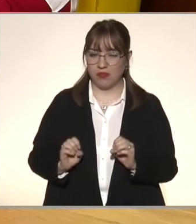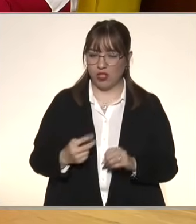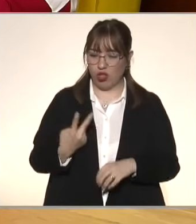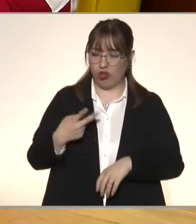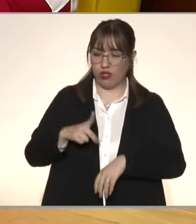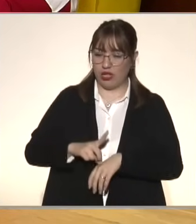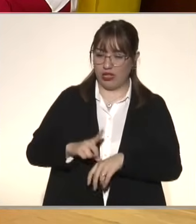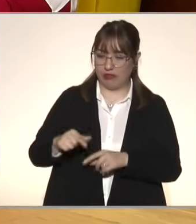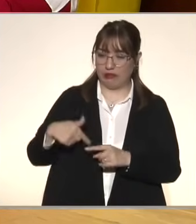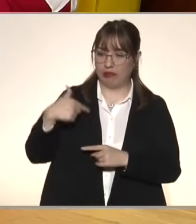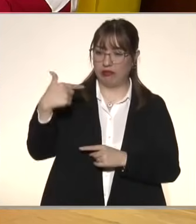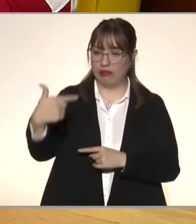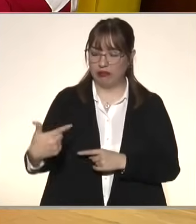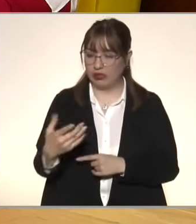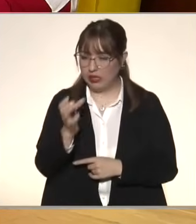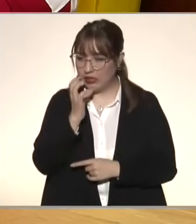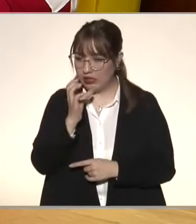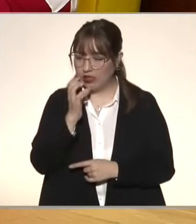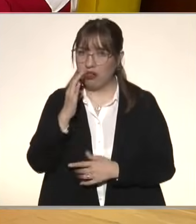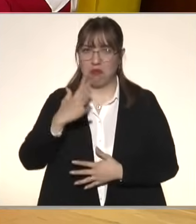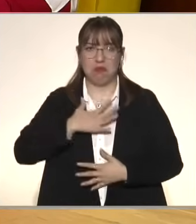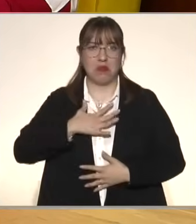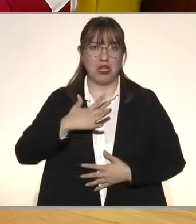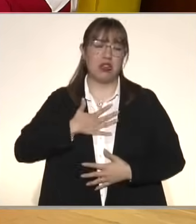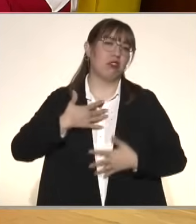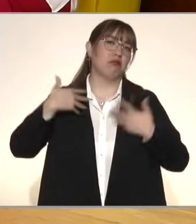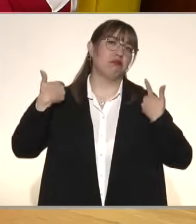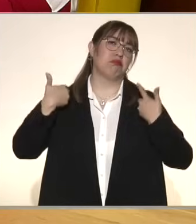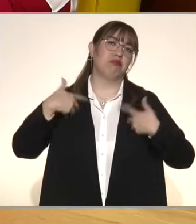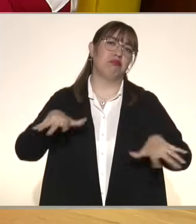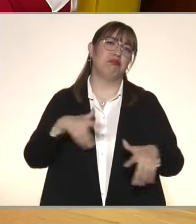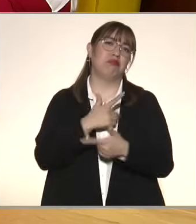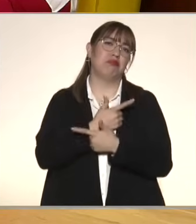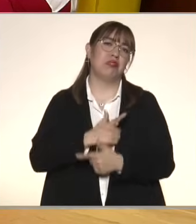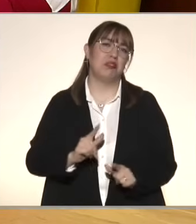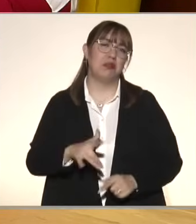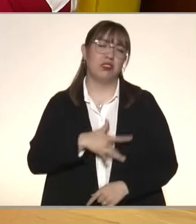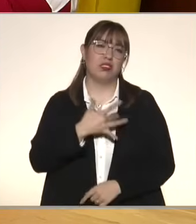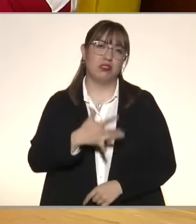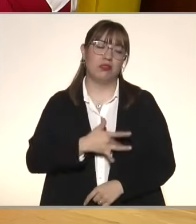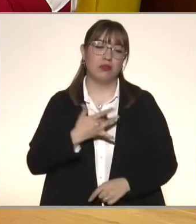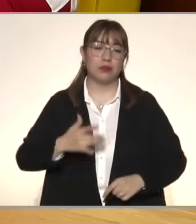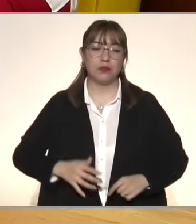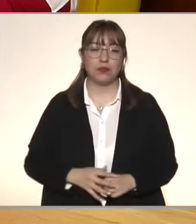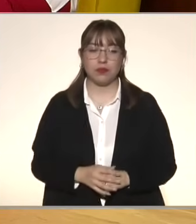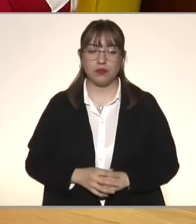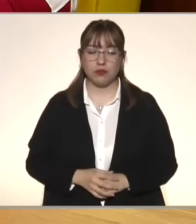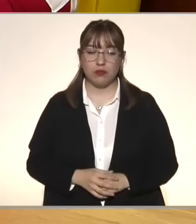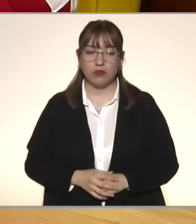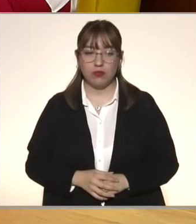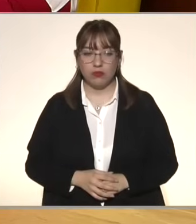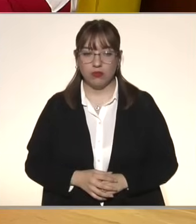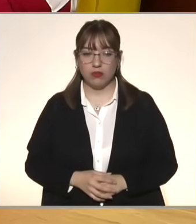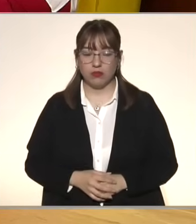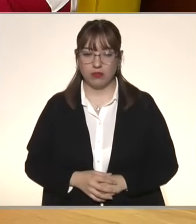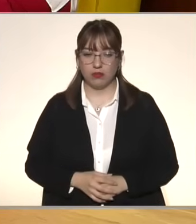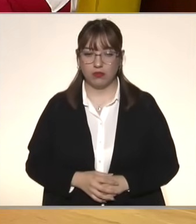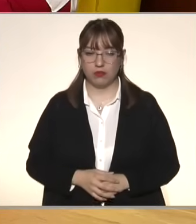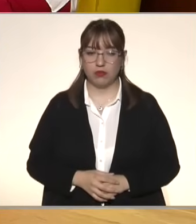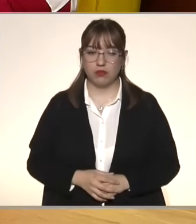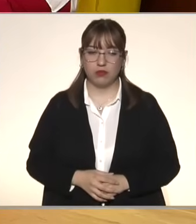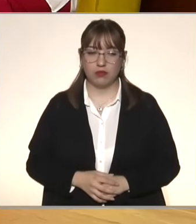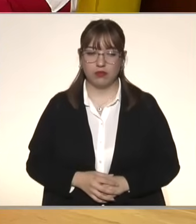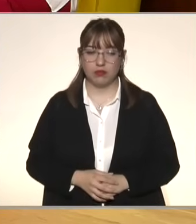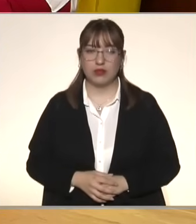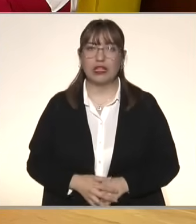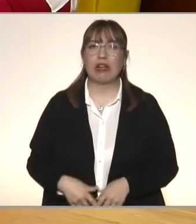conseguir, es lo que me funciona si no me trae ninguna frustración. Claro. Entonces, dejar también ese deseo de